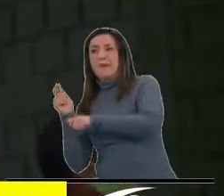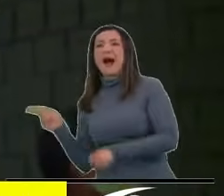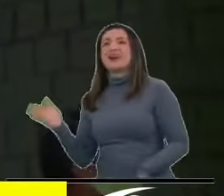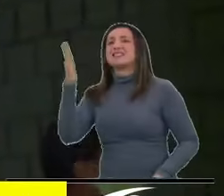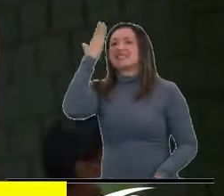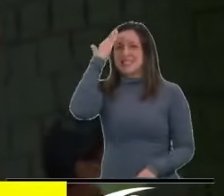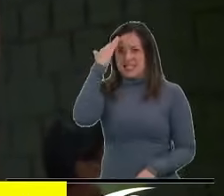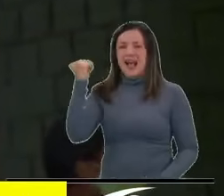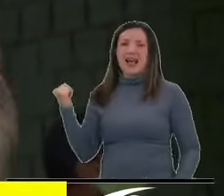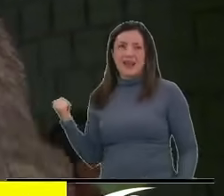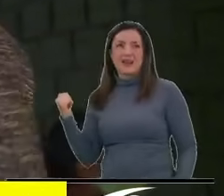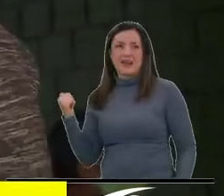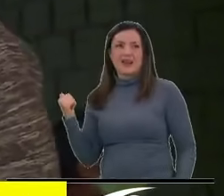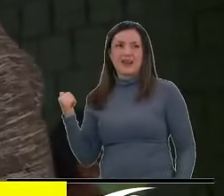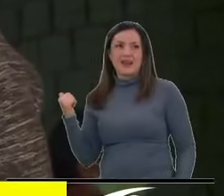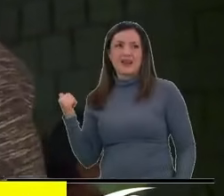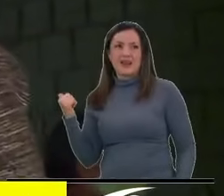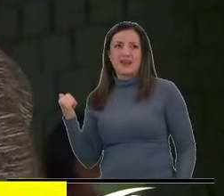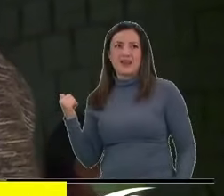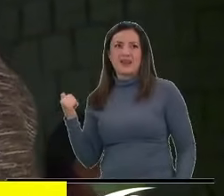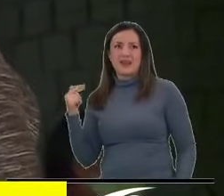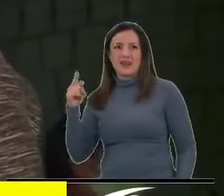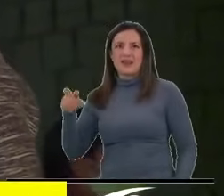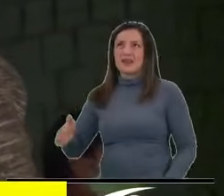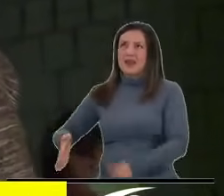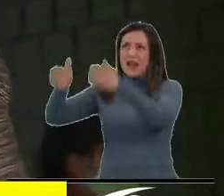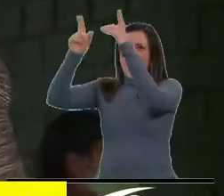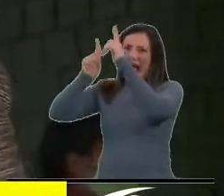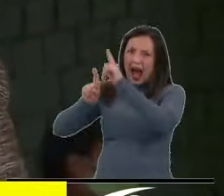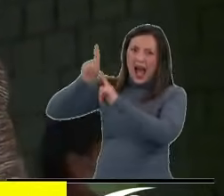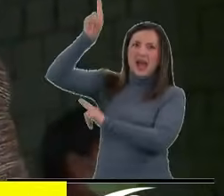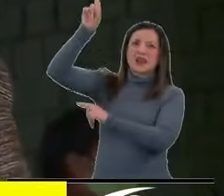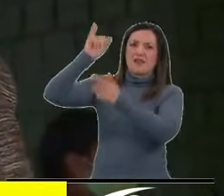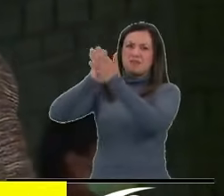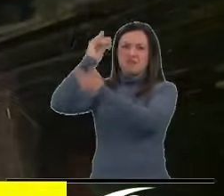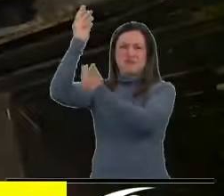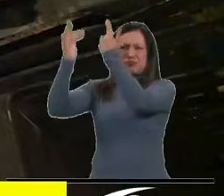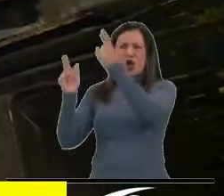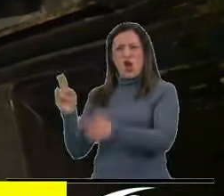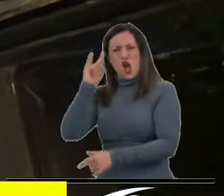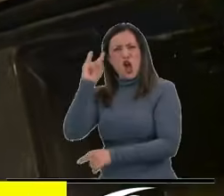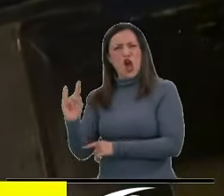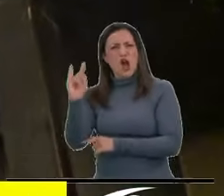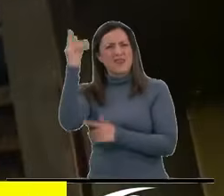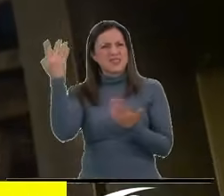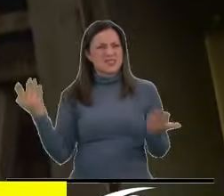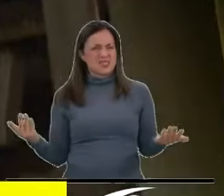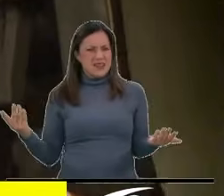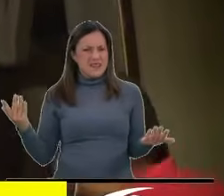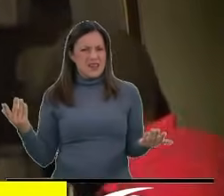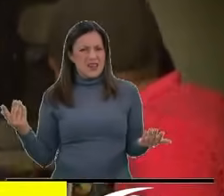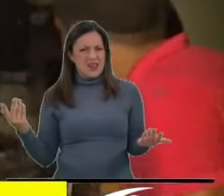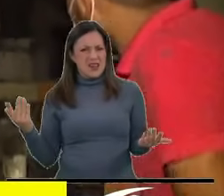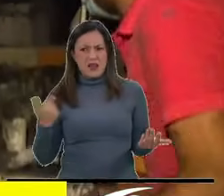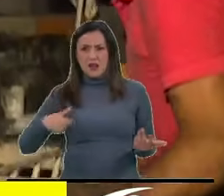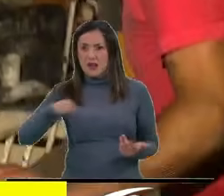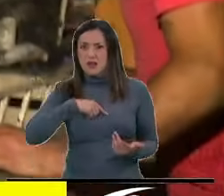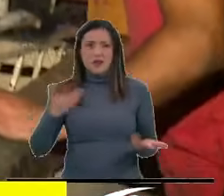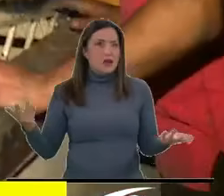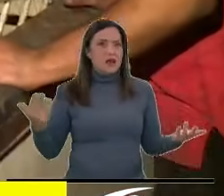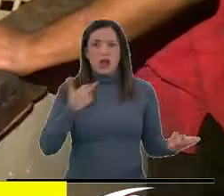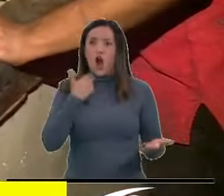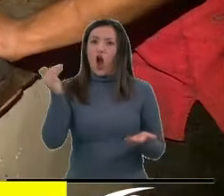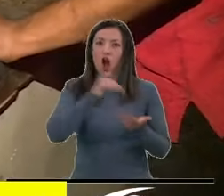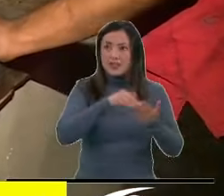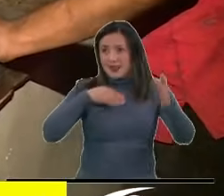sabían que según era arriba del incendio, ¿sí? Cuando nosotros ya no pudimos entrar de